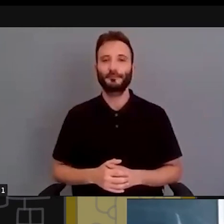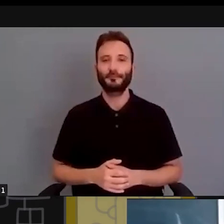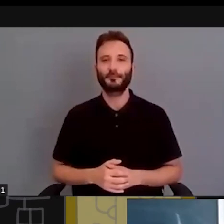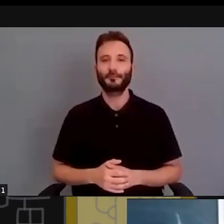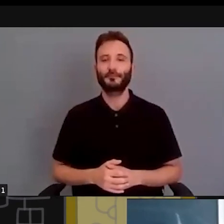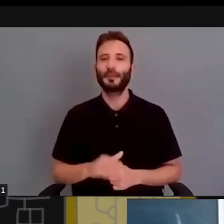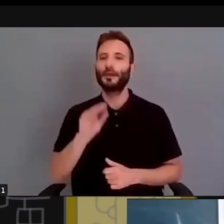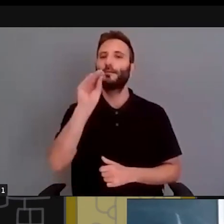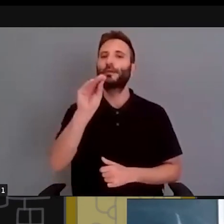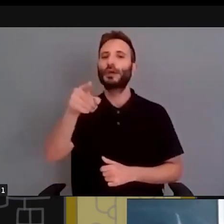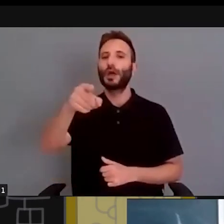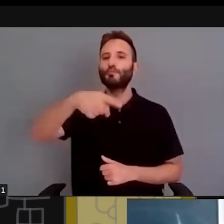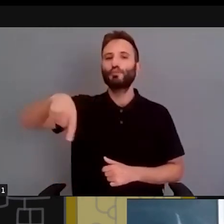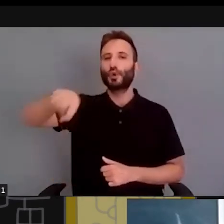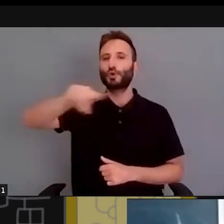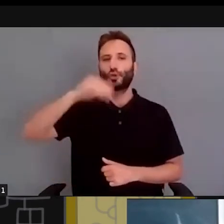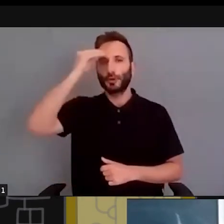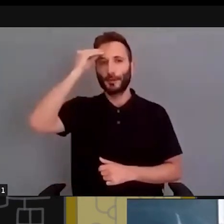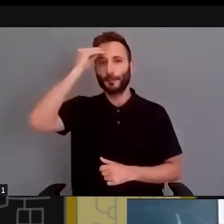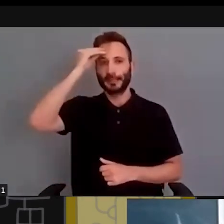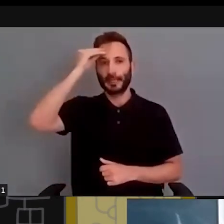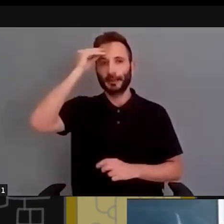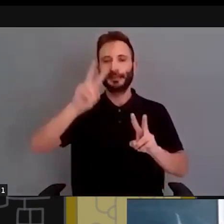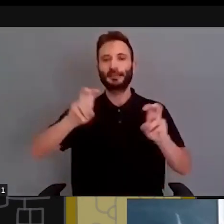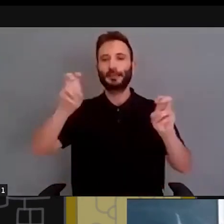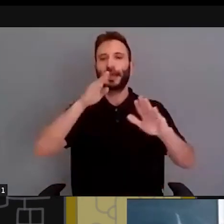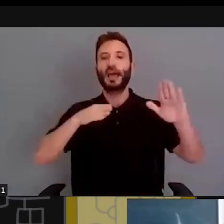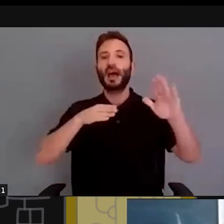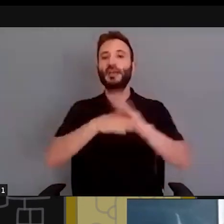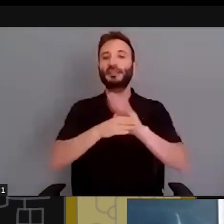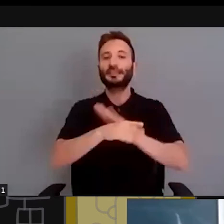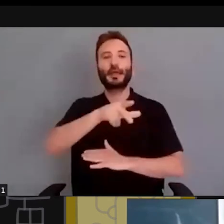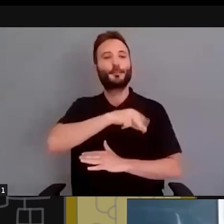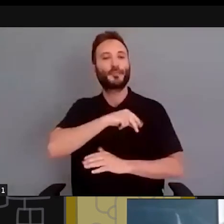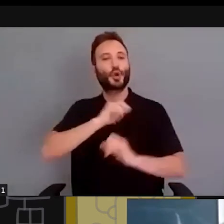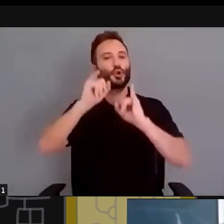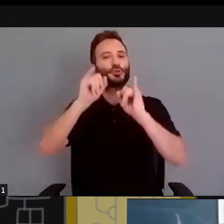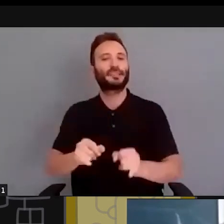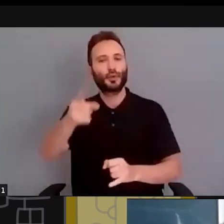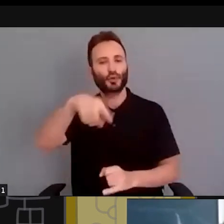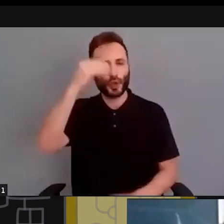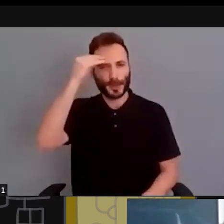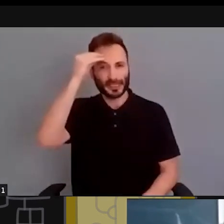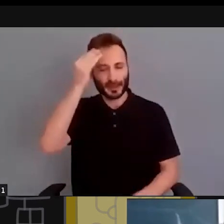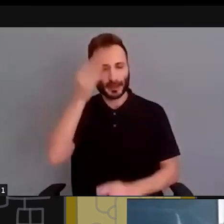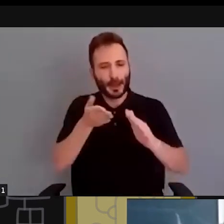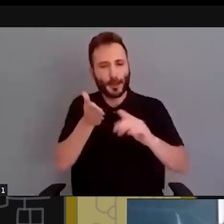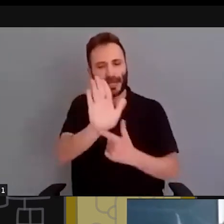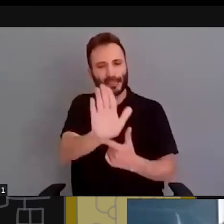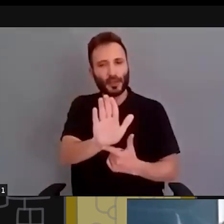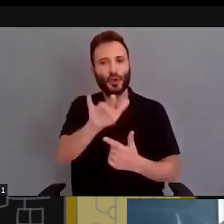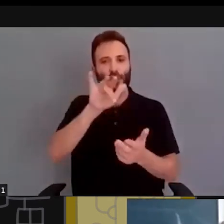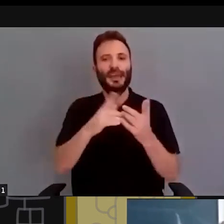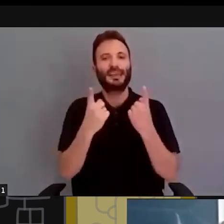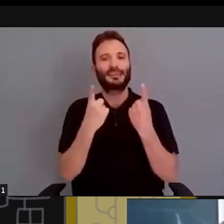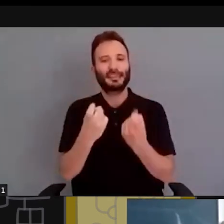¿Cómo os planteasteis vosotros presentaros a los Accessible Tourism Destination? ¿Consideráis necesarios la existencia de estos premios?